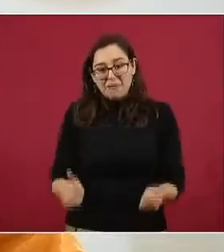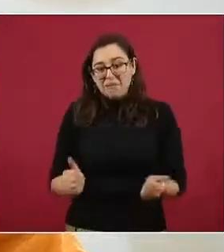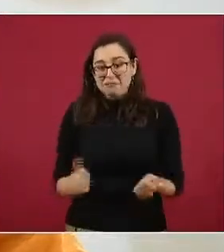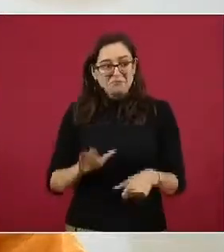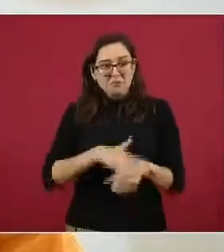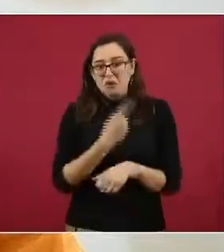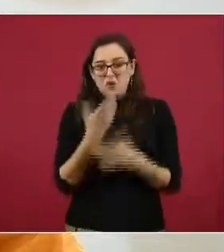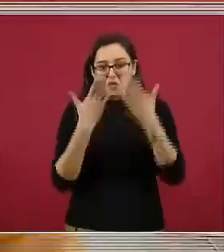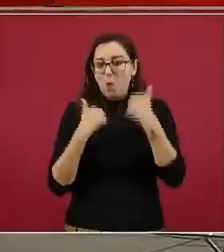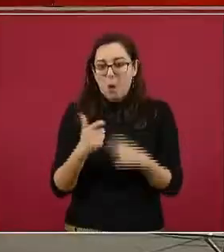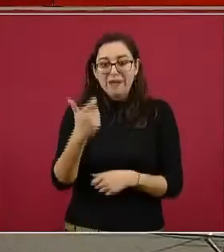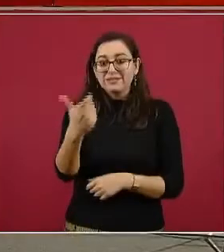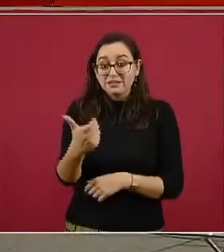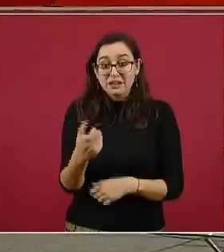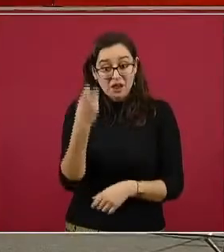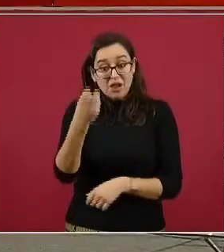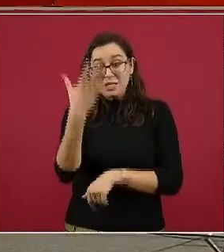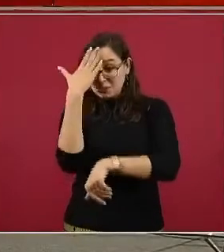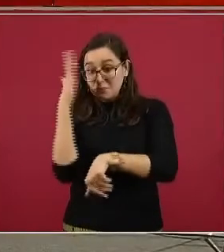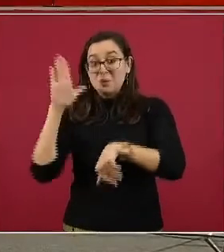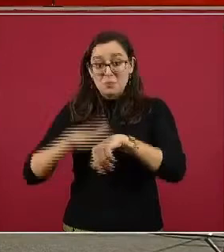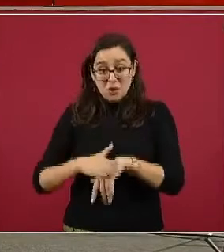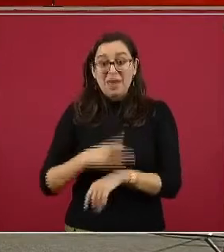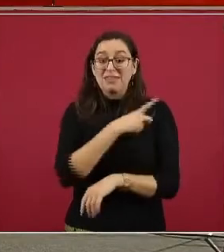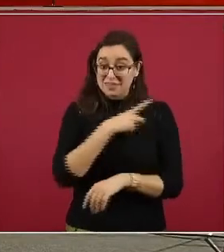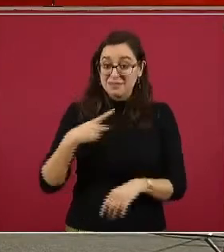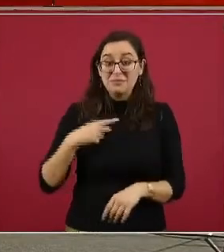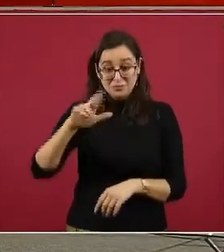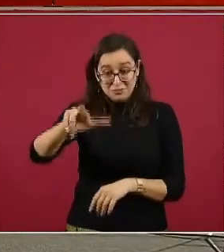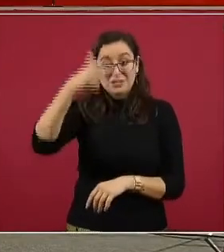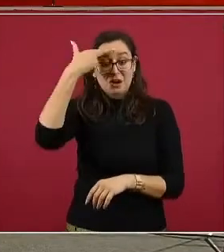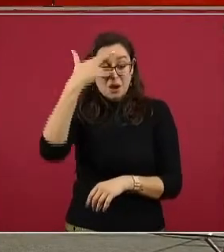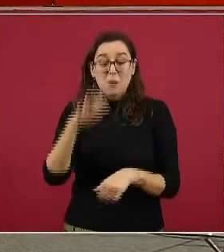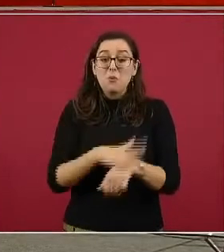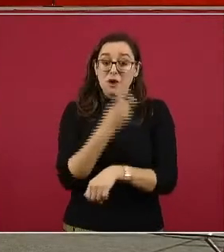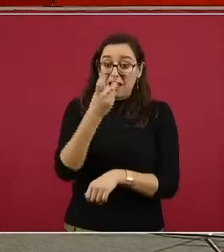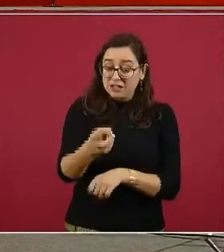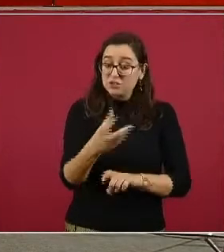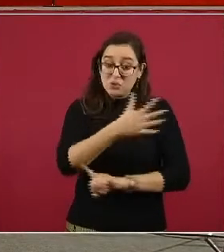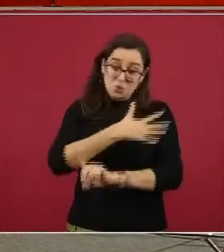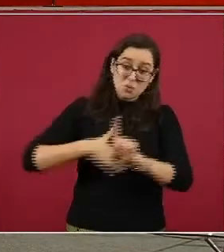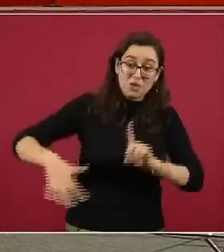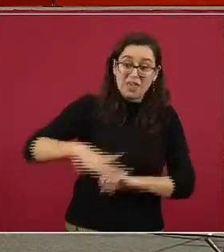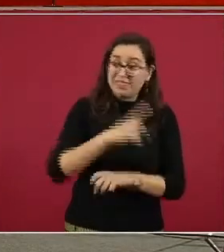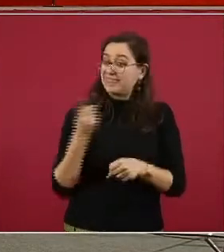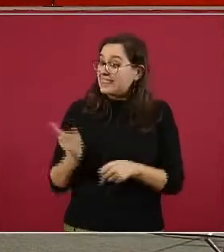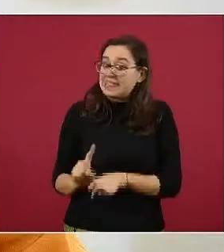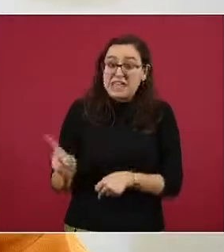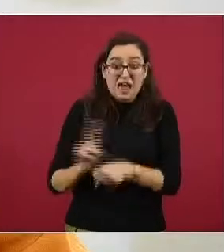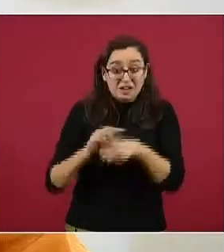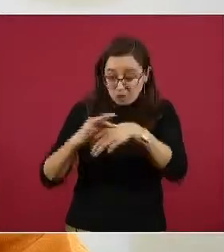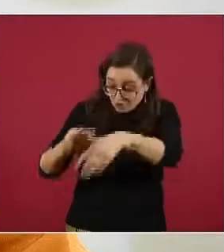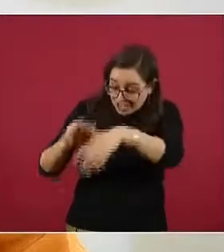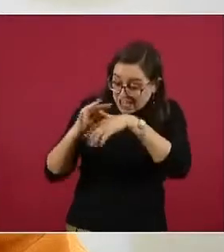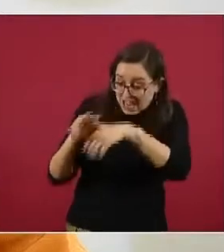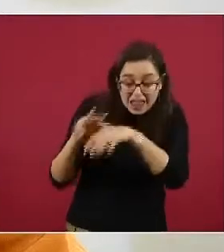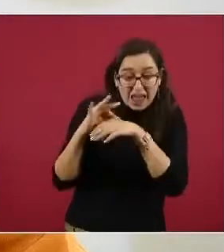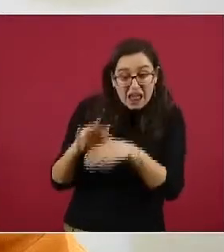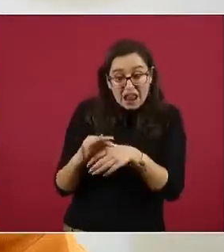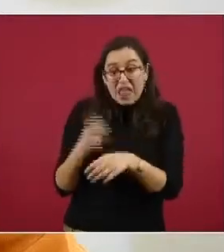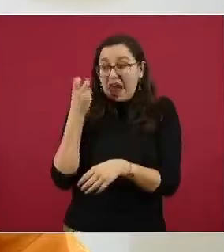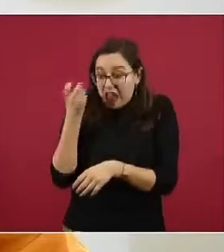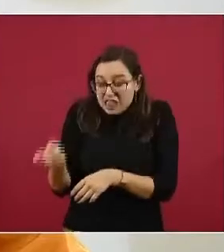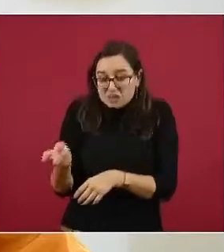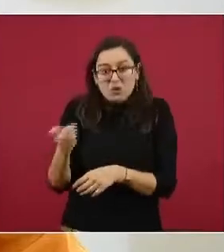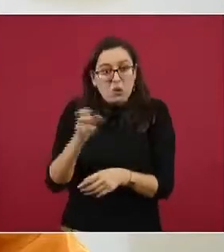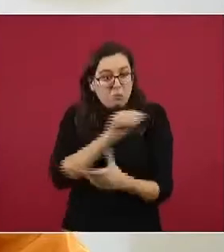suficiente. Esto no hay que olvidarlo porque es el contexto en el que cotidianamente nos movemos y sobre el que se tienen que tomar